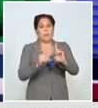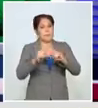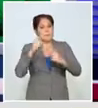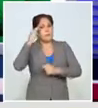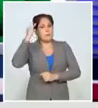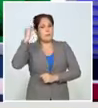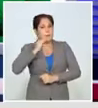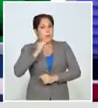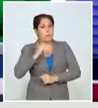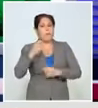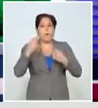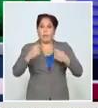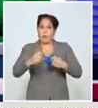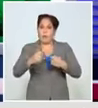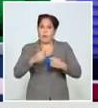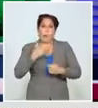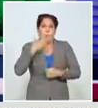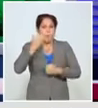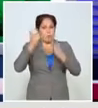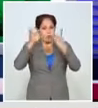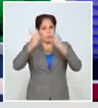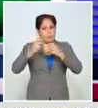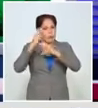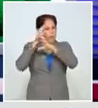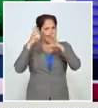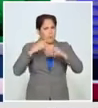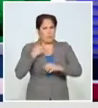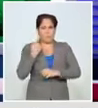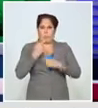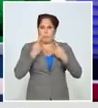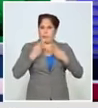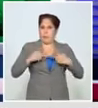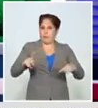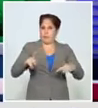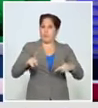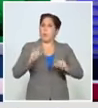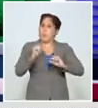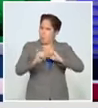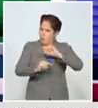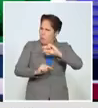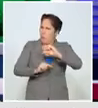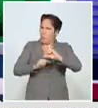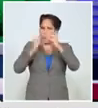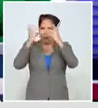con muy buenos resultados que ya iremos viendo